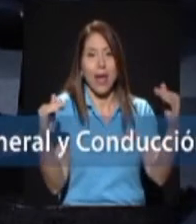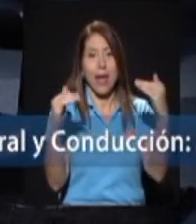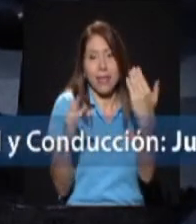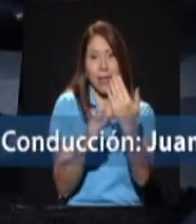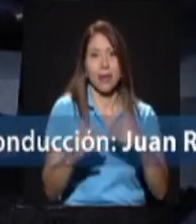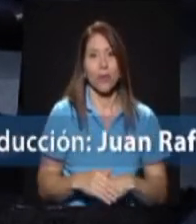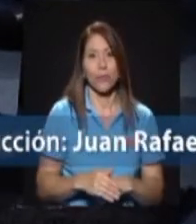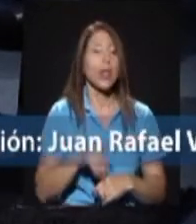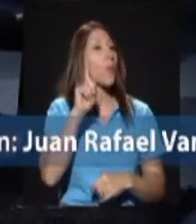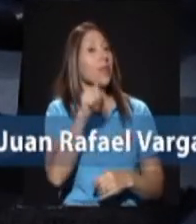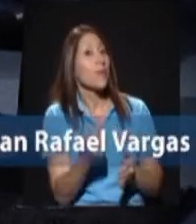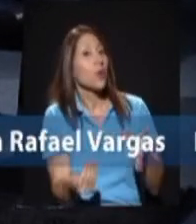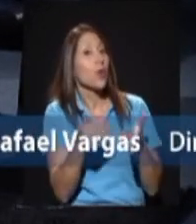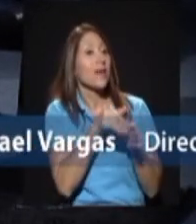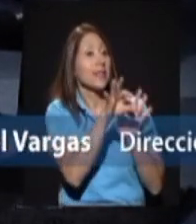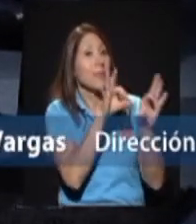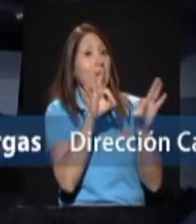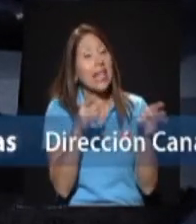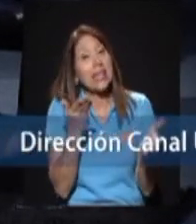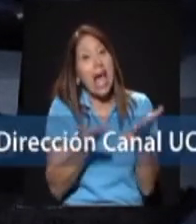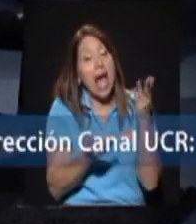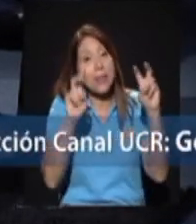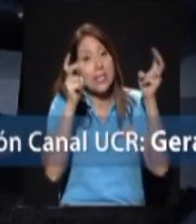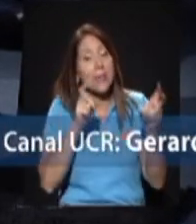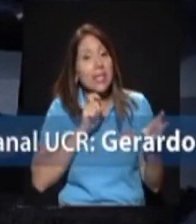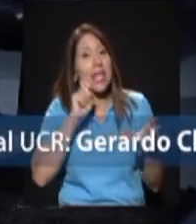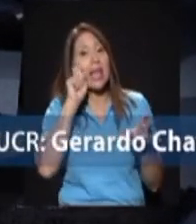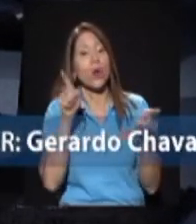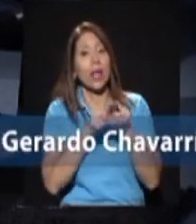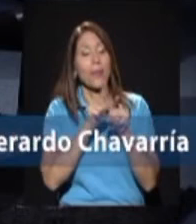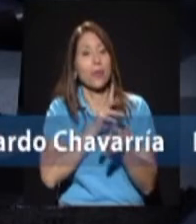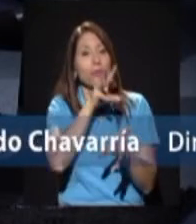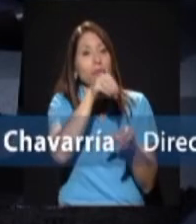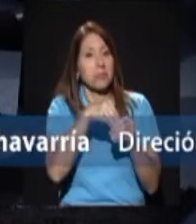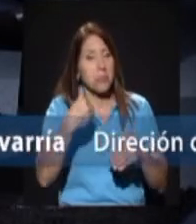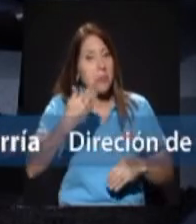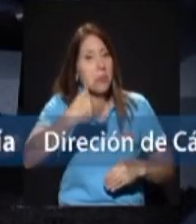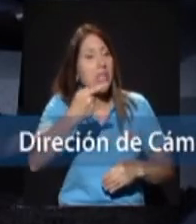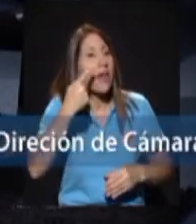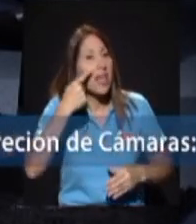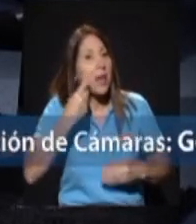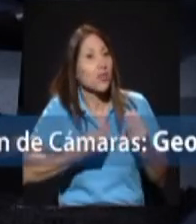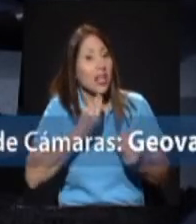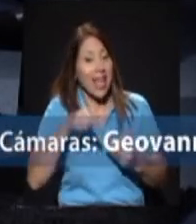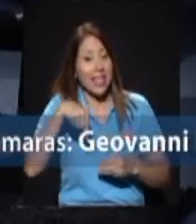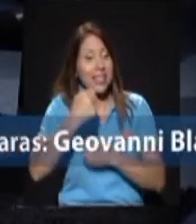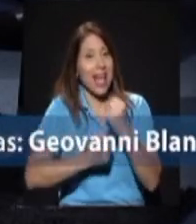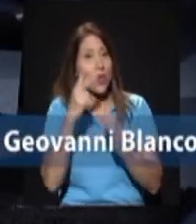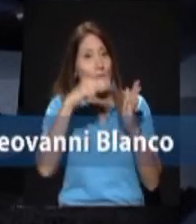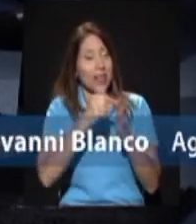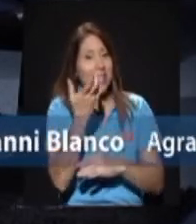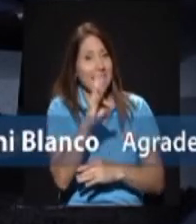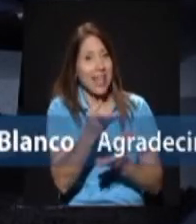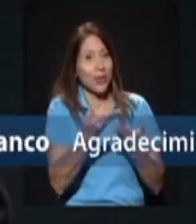a invitar y a la larga hasta meter temas de género en otra invitación. Ya veremos que este 2017 nos la